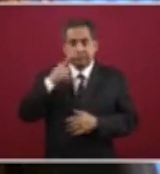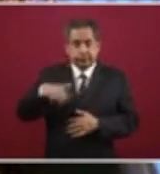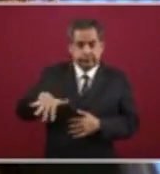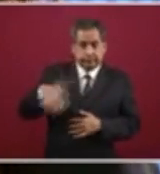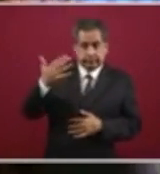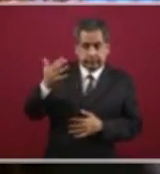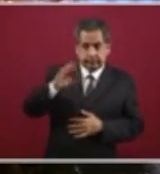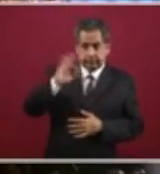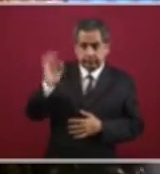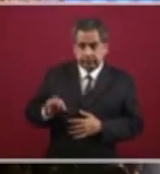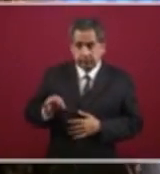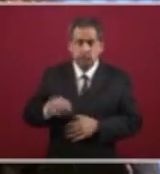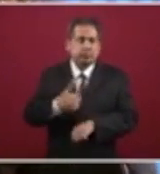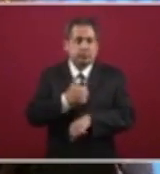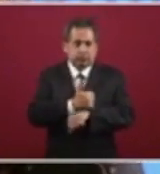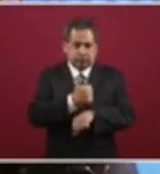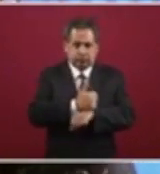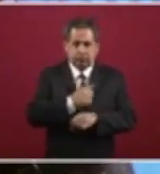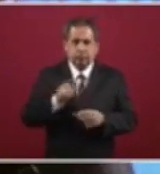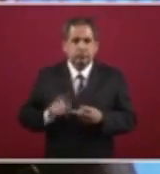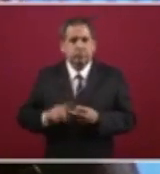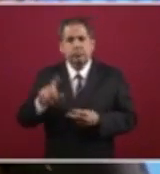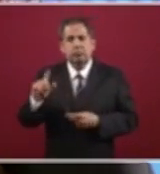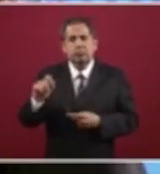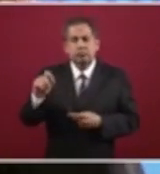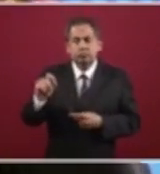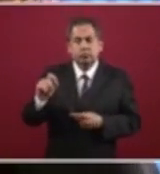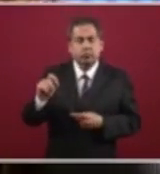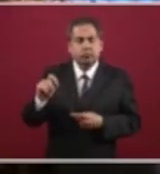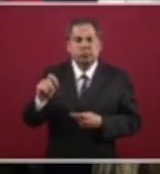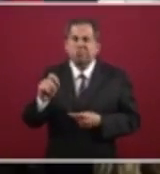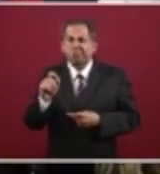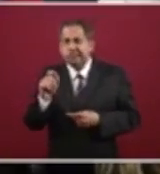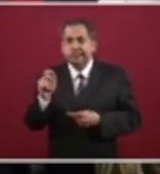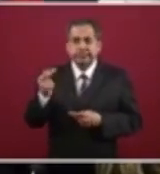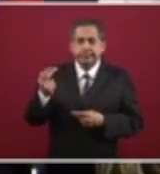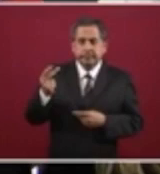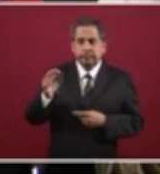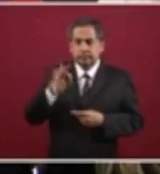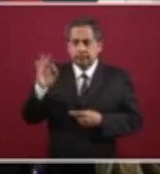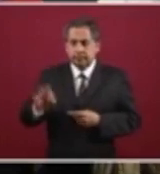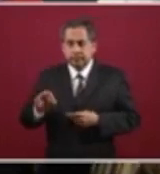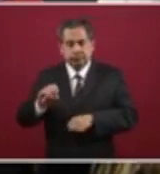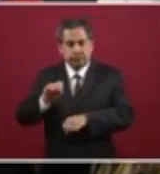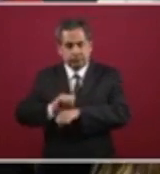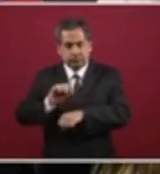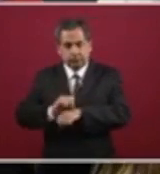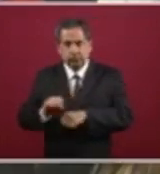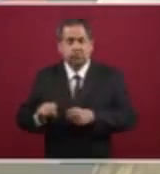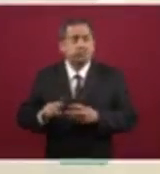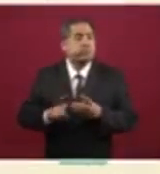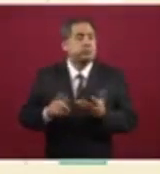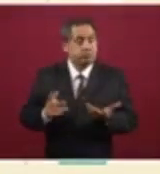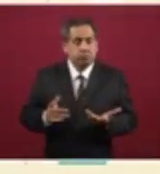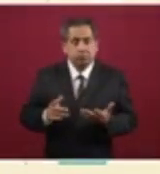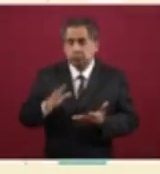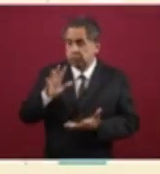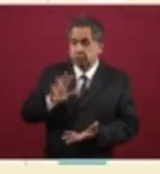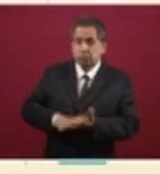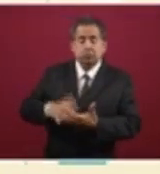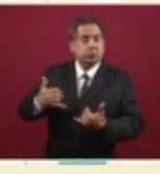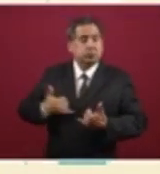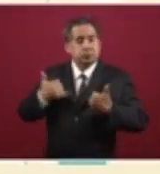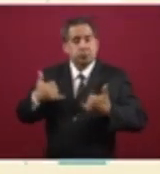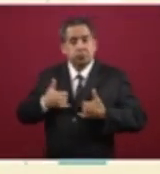15% tiene primaria, 24%, casi 25% secundaria, donde más jóvenes han